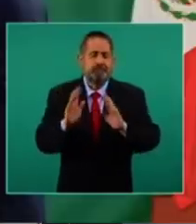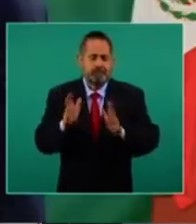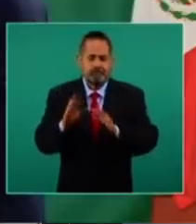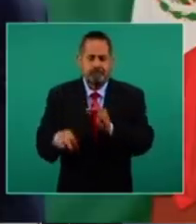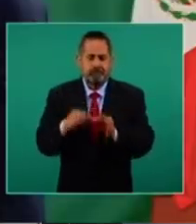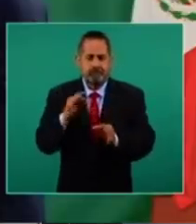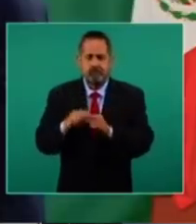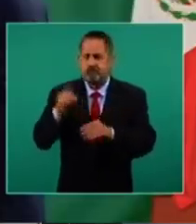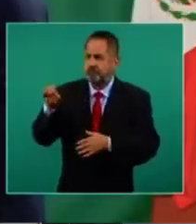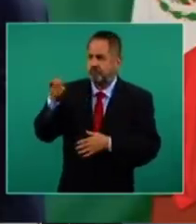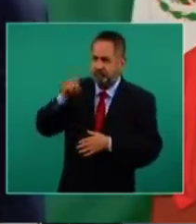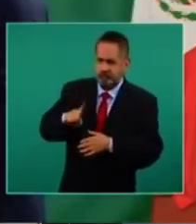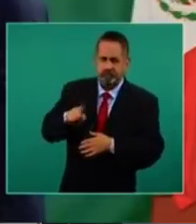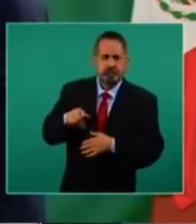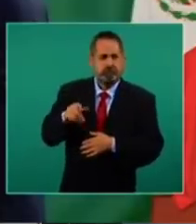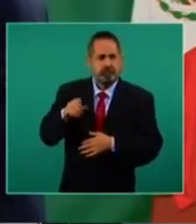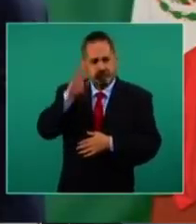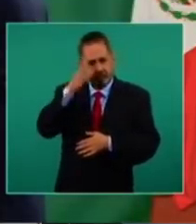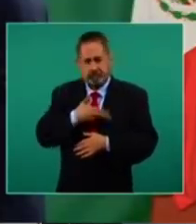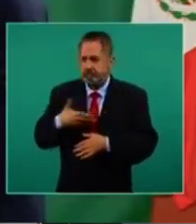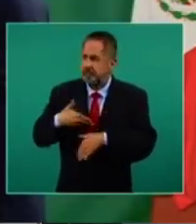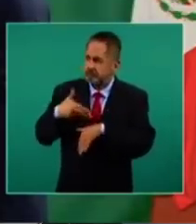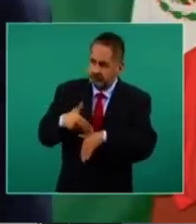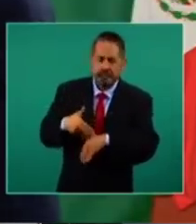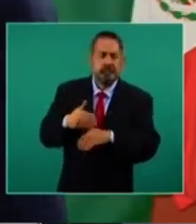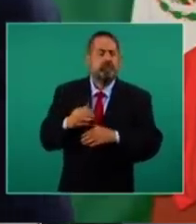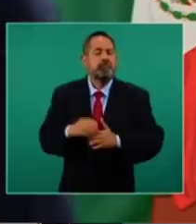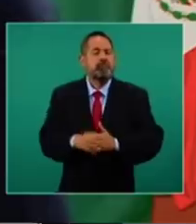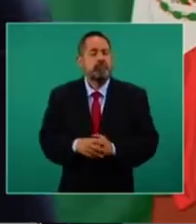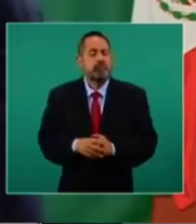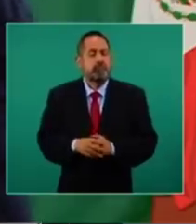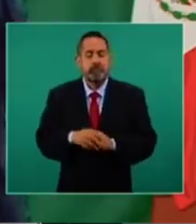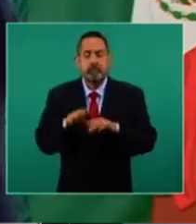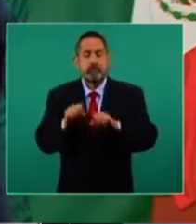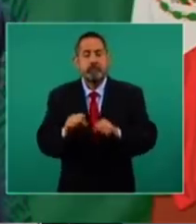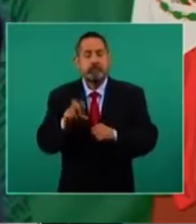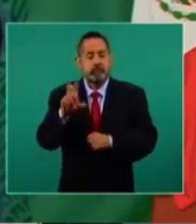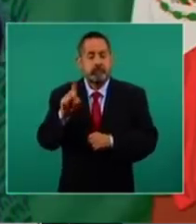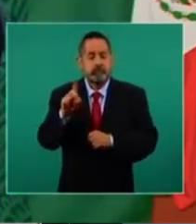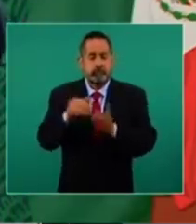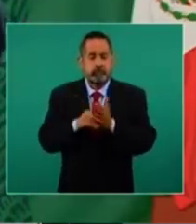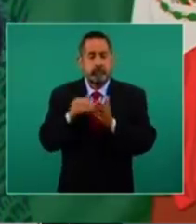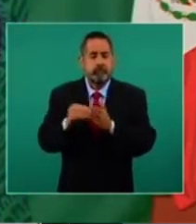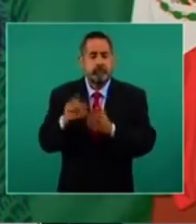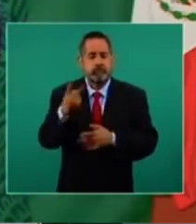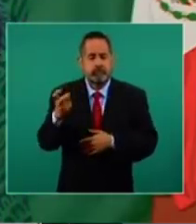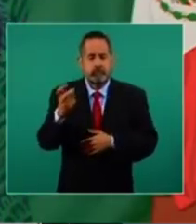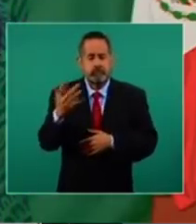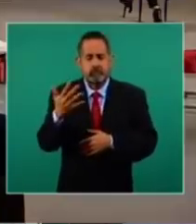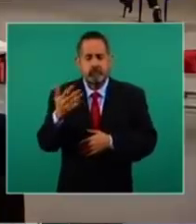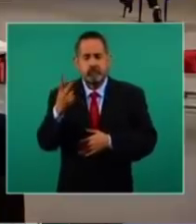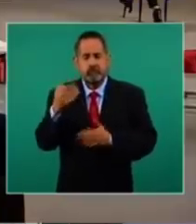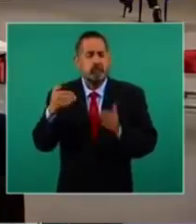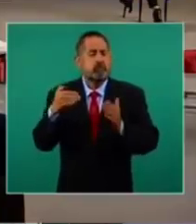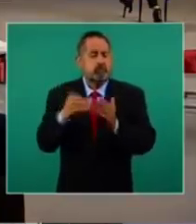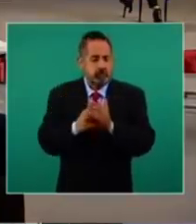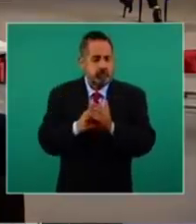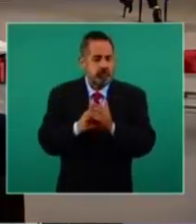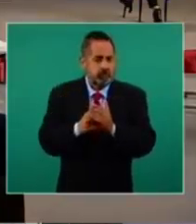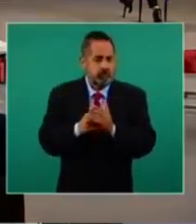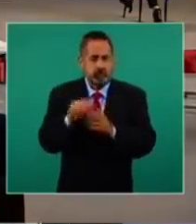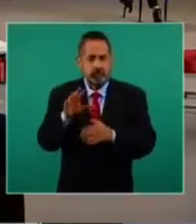fue su instrucción, señor presidente. Llegamos a 30 millones 252 mil